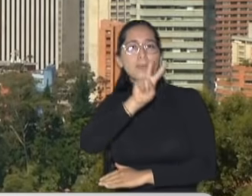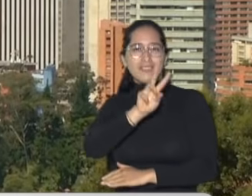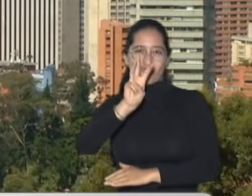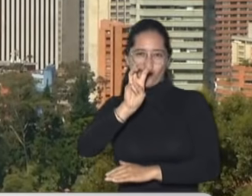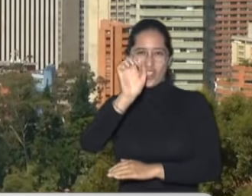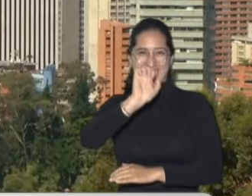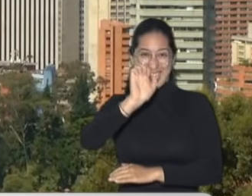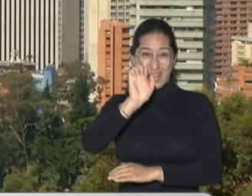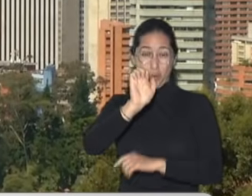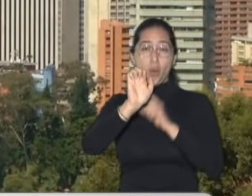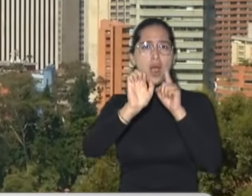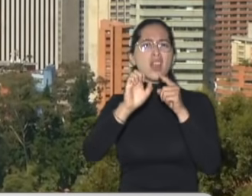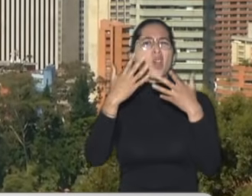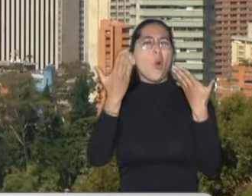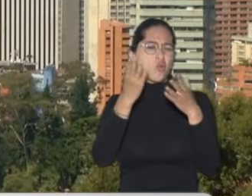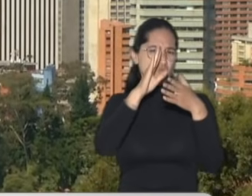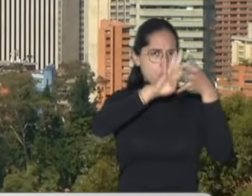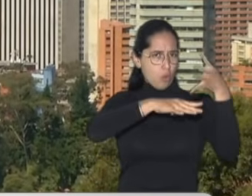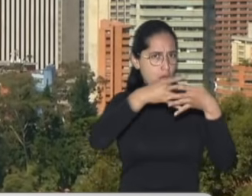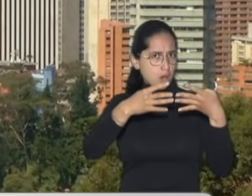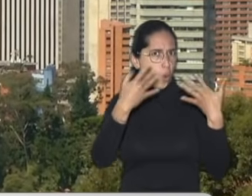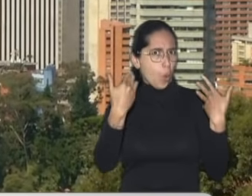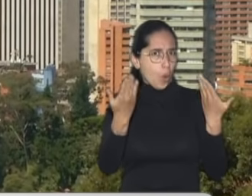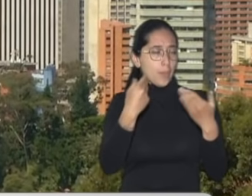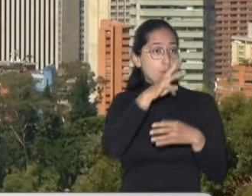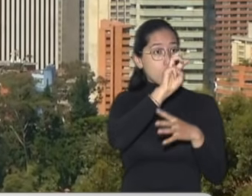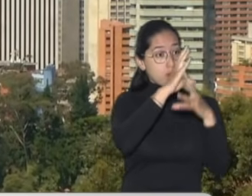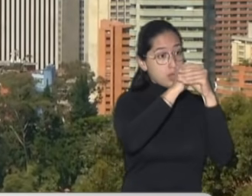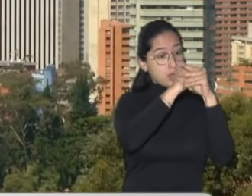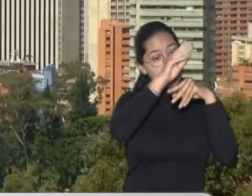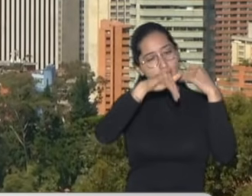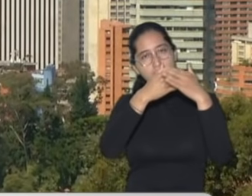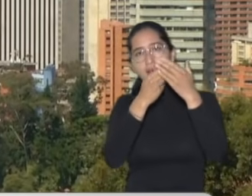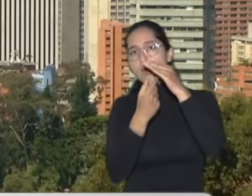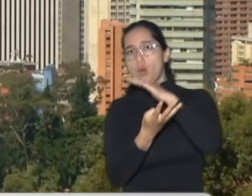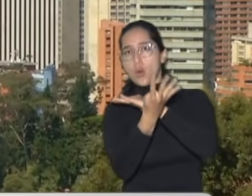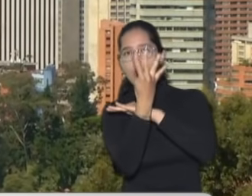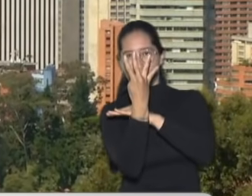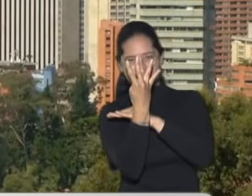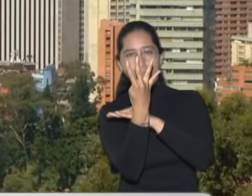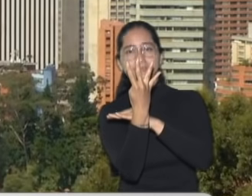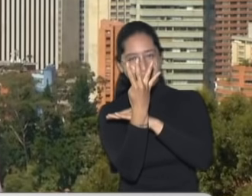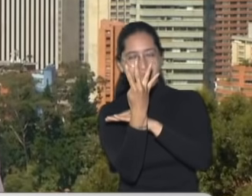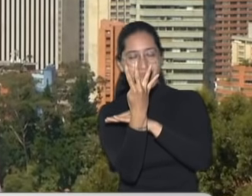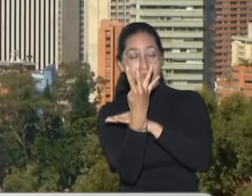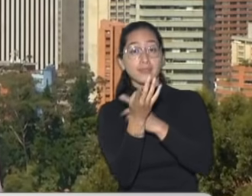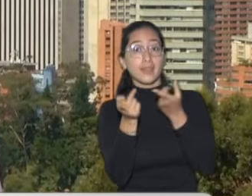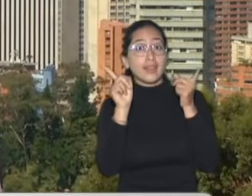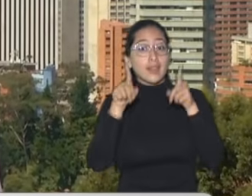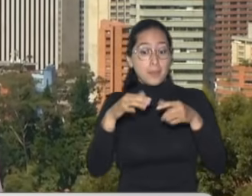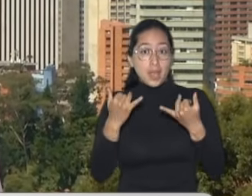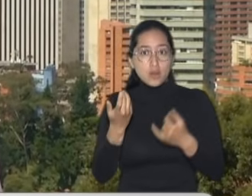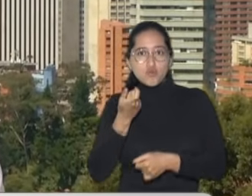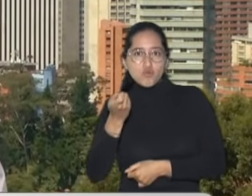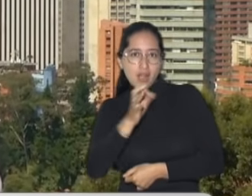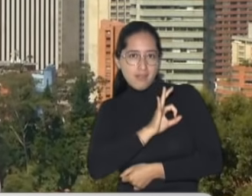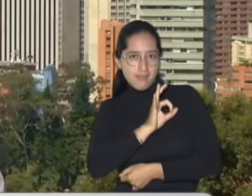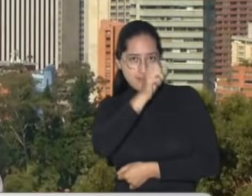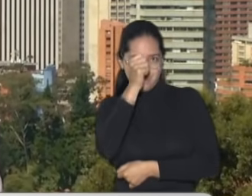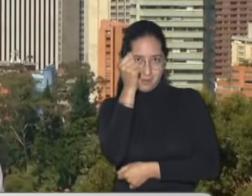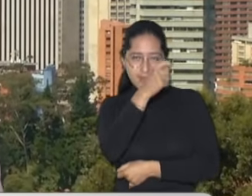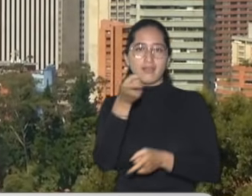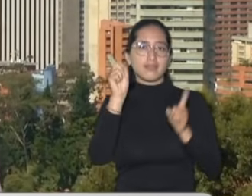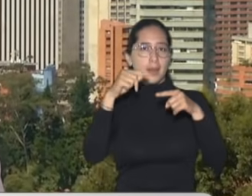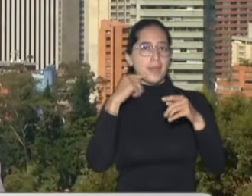Eso se daría en los horarios de las 8 de la noche hasta las 4 de la mañana. Y también este fin de semana habrá cuarentena estricta en